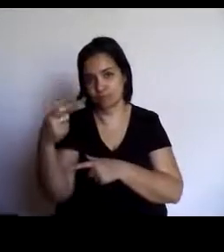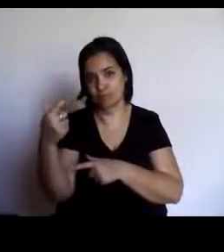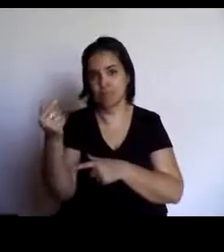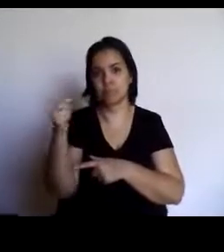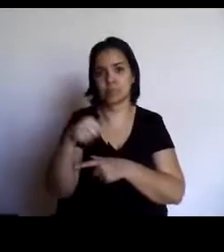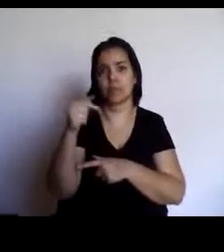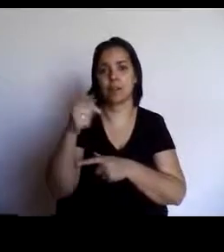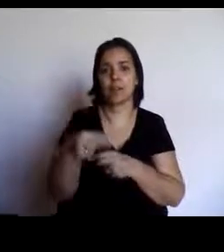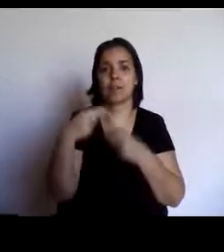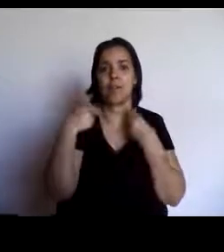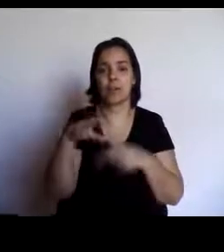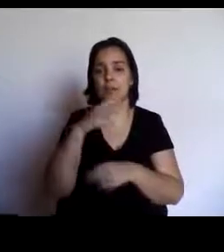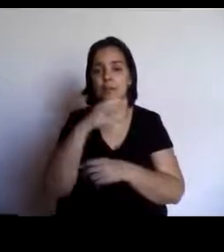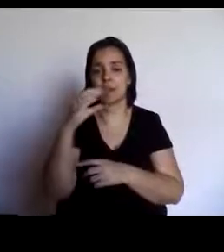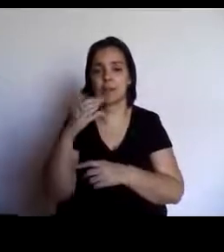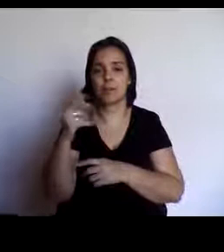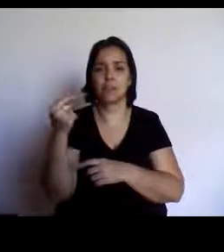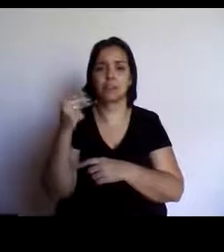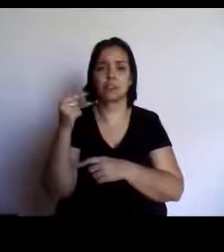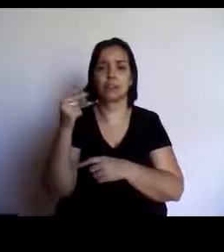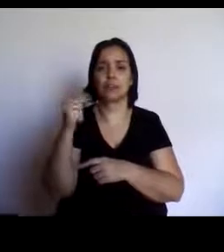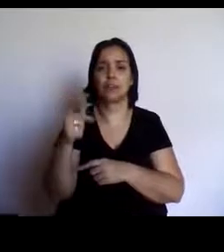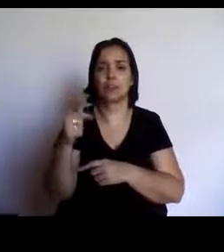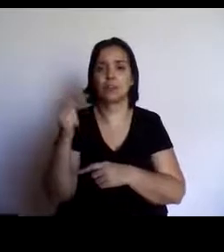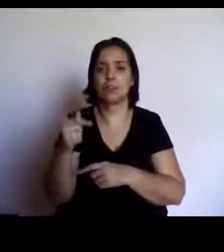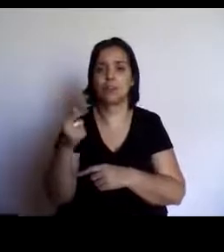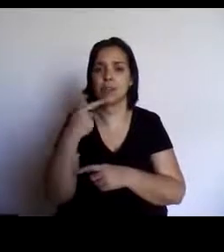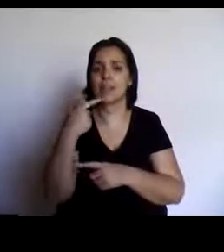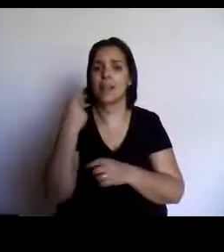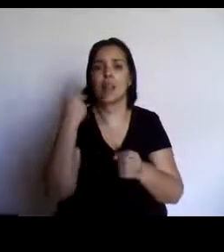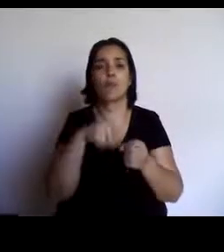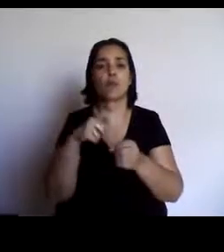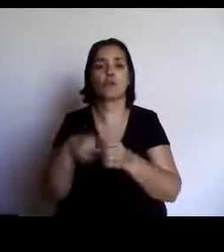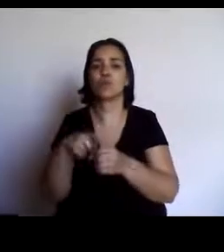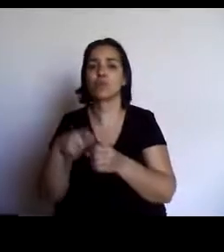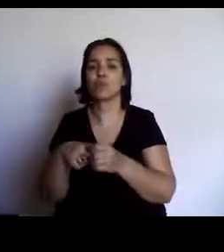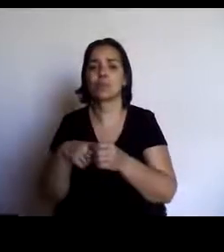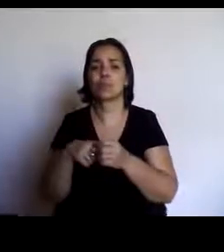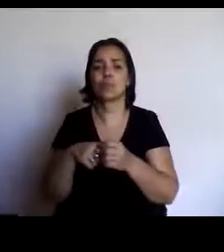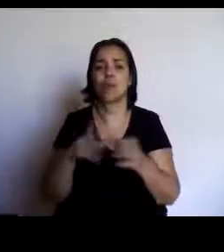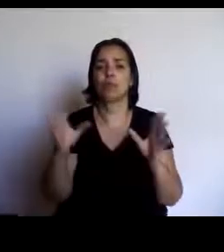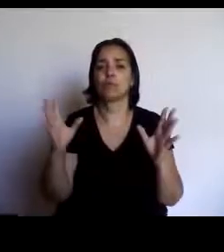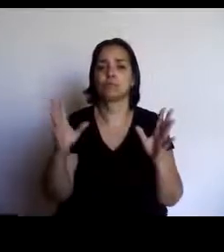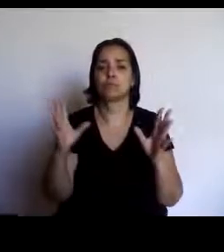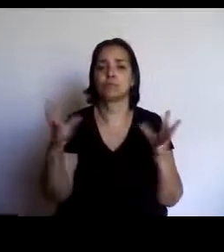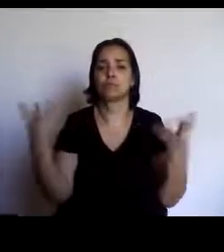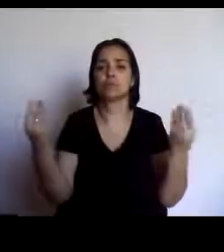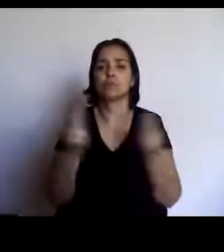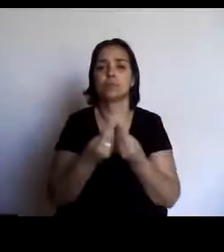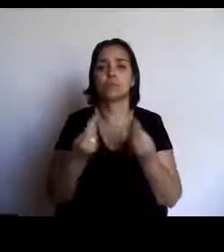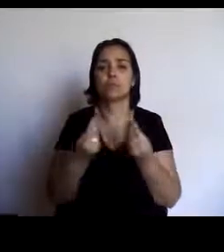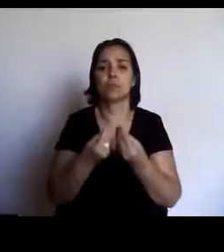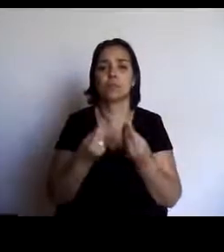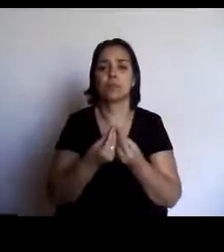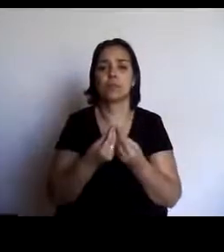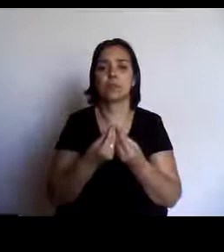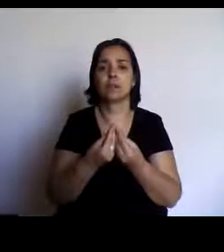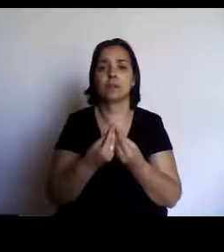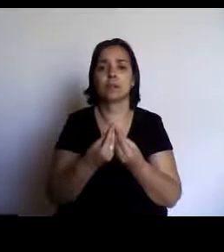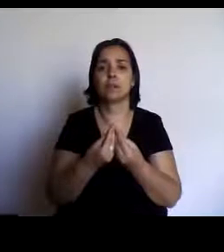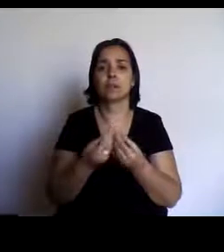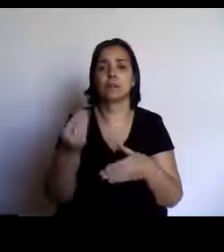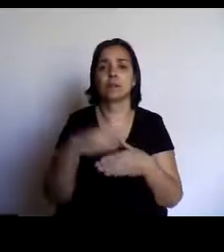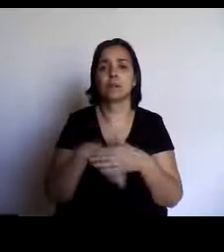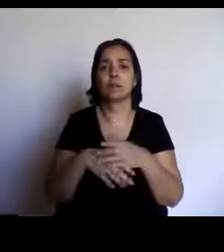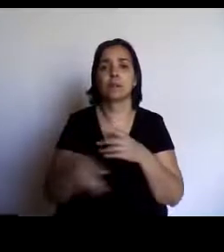la provincia de Cáceres, en las que, entre otros, tuvieron la oportunidad de reunirse con miembros de la Dirección General de